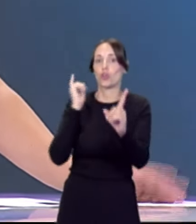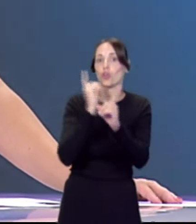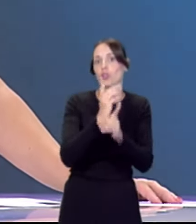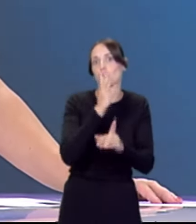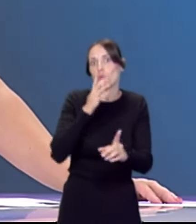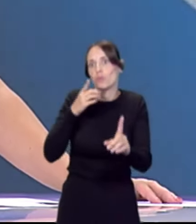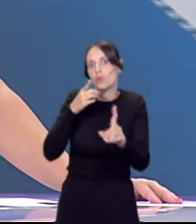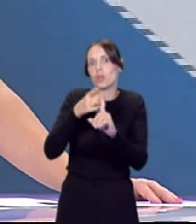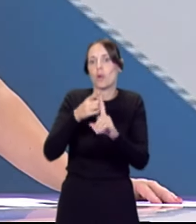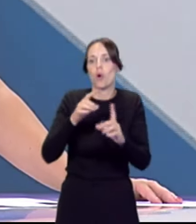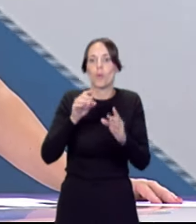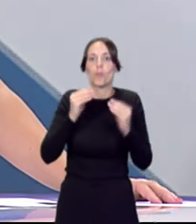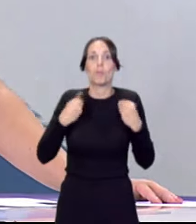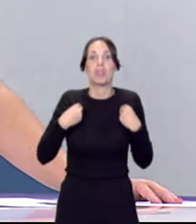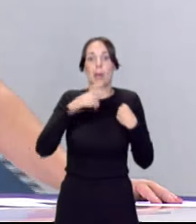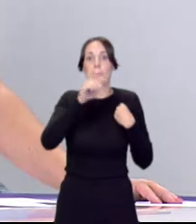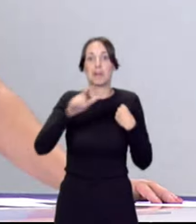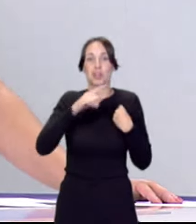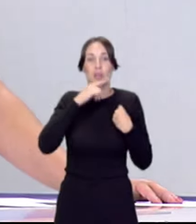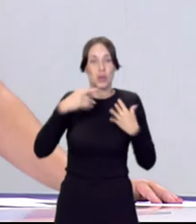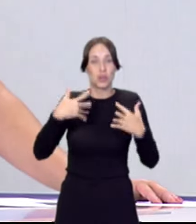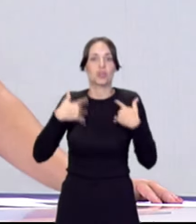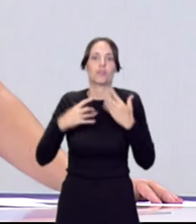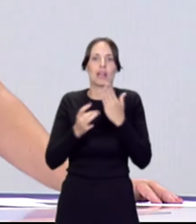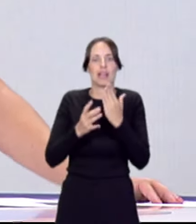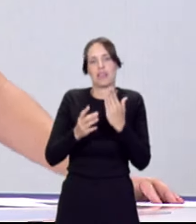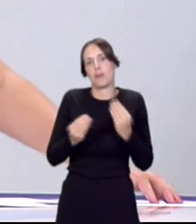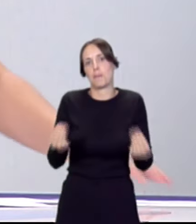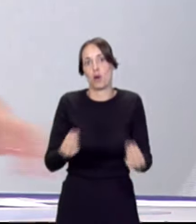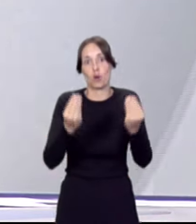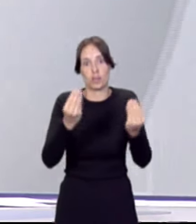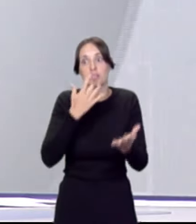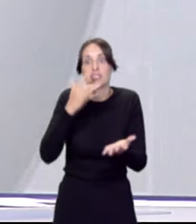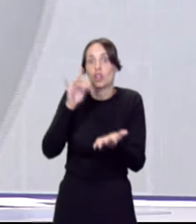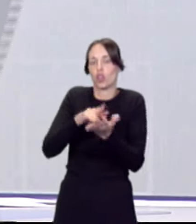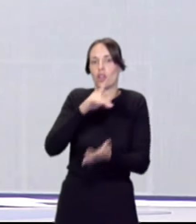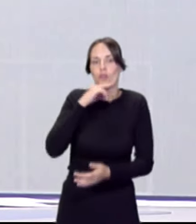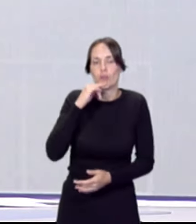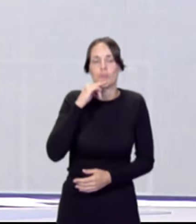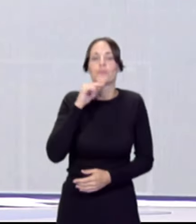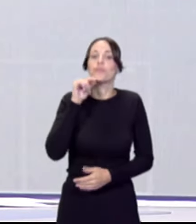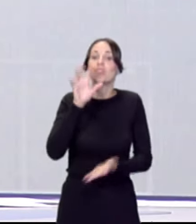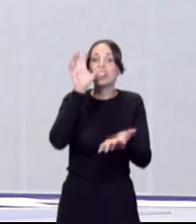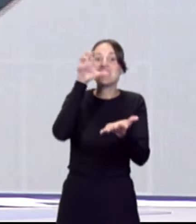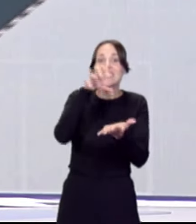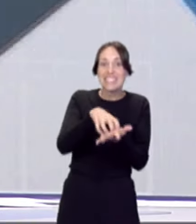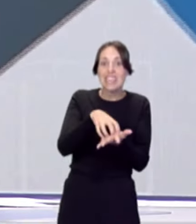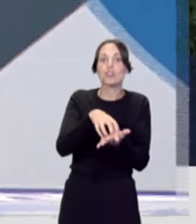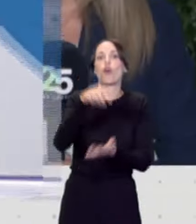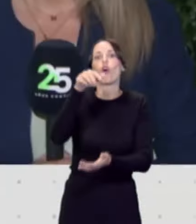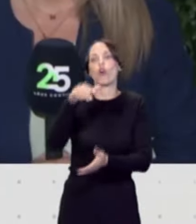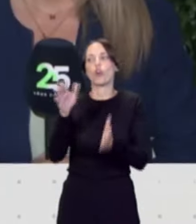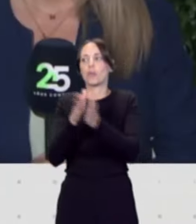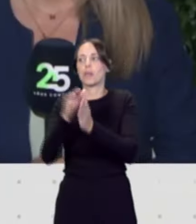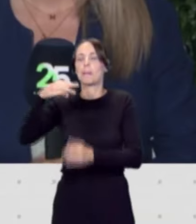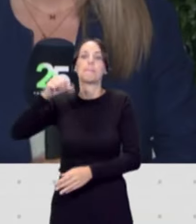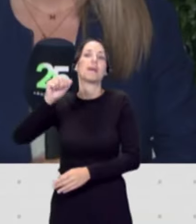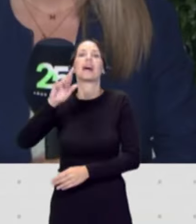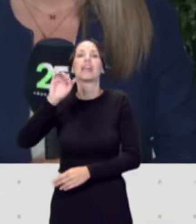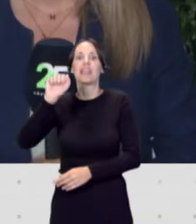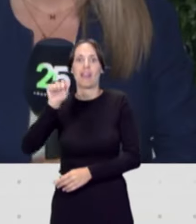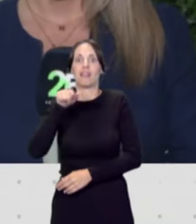mejorar la calidad de vida de las personas que lo padecen en algún momento de sus vidas. En ello trabajan en el centro donde se encuentra hoy María Mendoza. María,